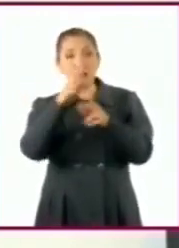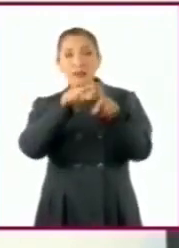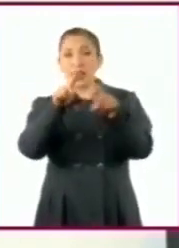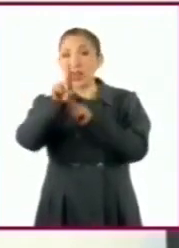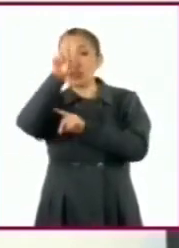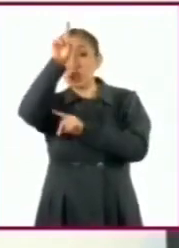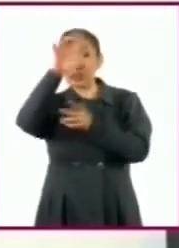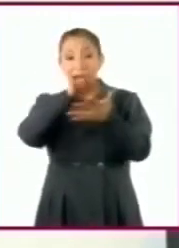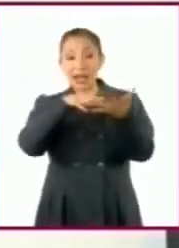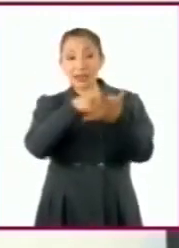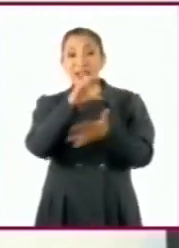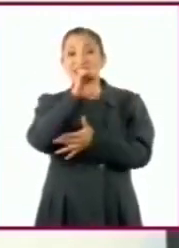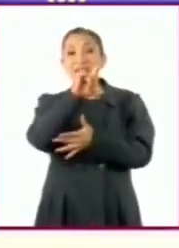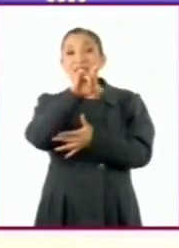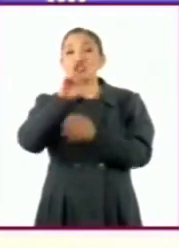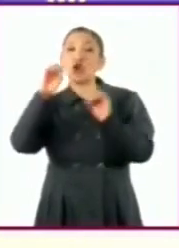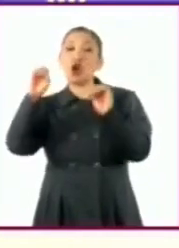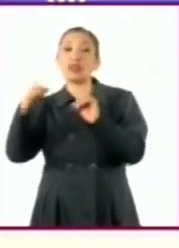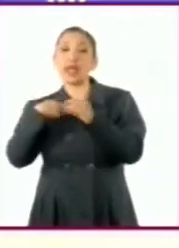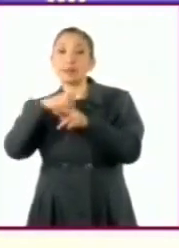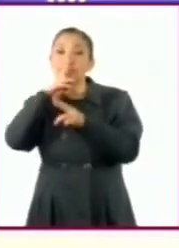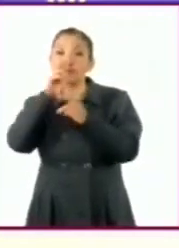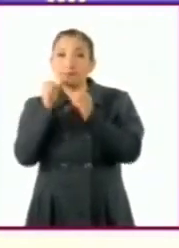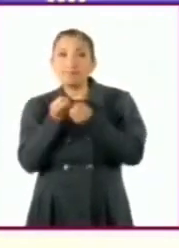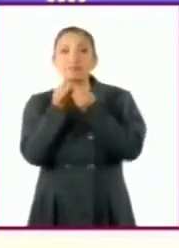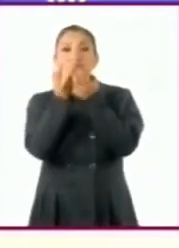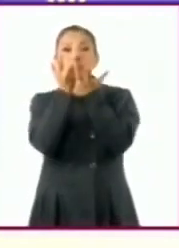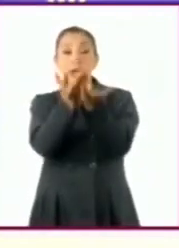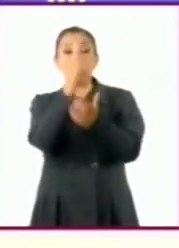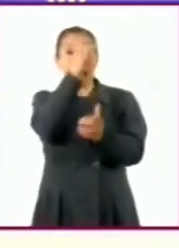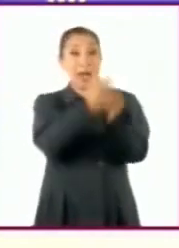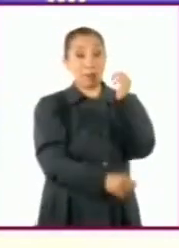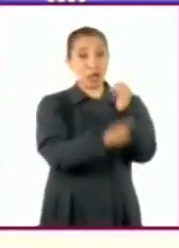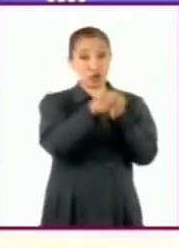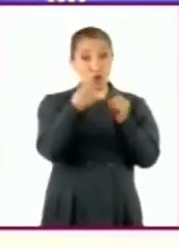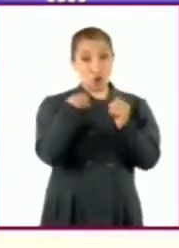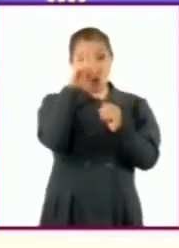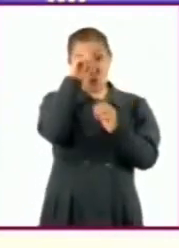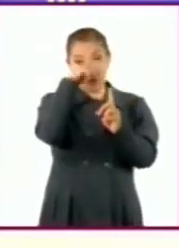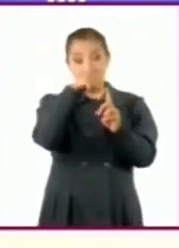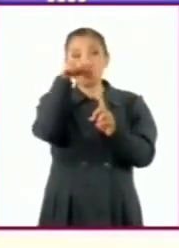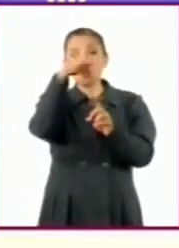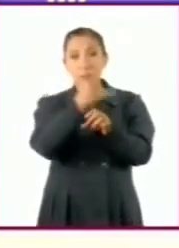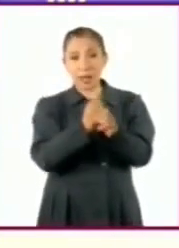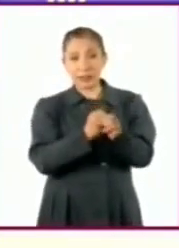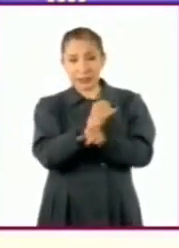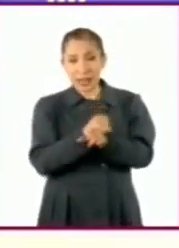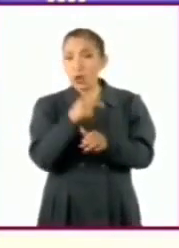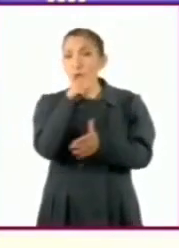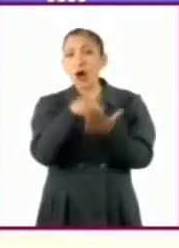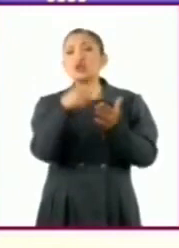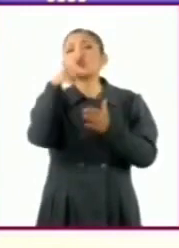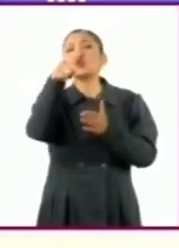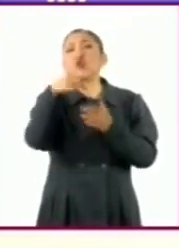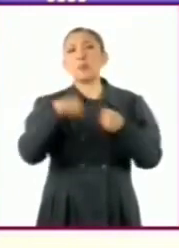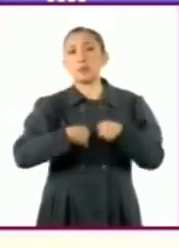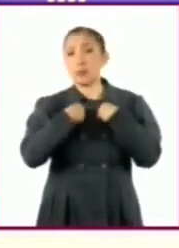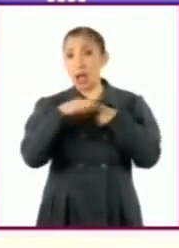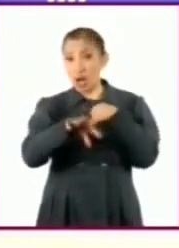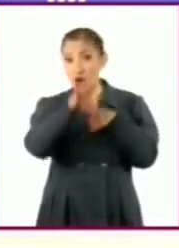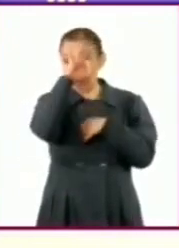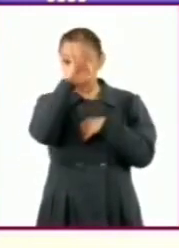en que se han encontrado los restos de esta megafauna fueron construidas por los antiguos pobladores hace 15.000 años. Este hallazgo es